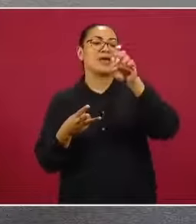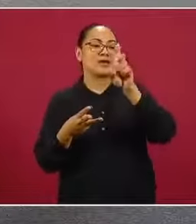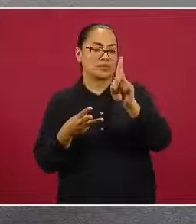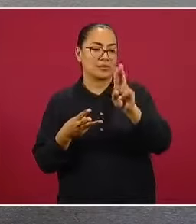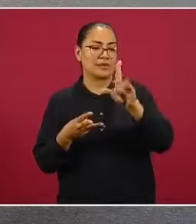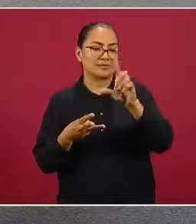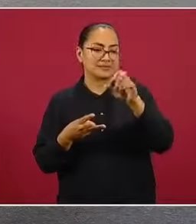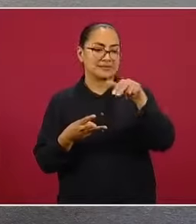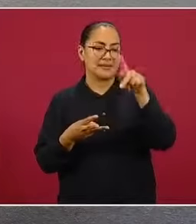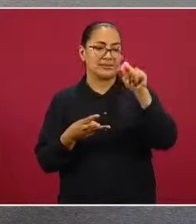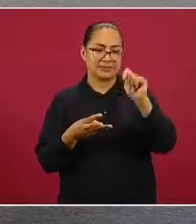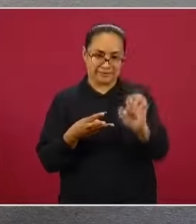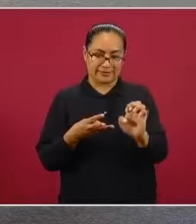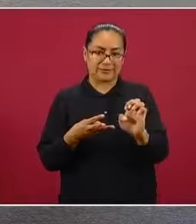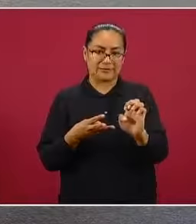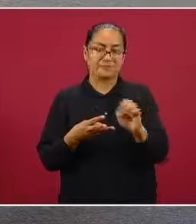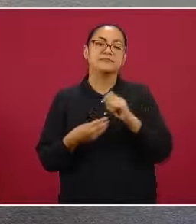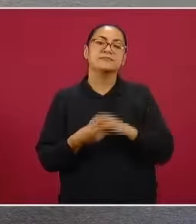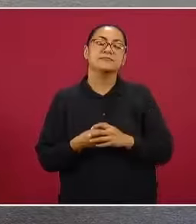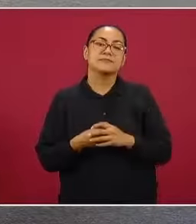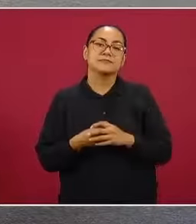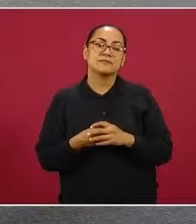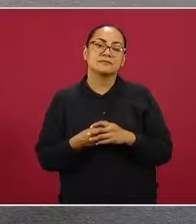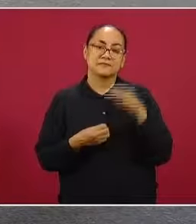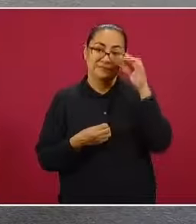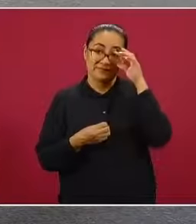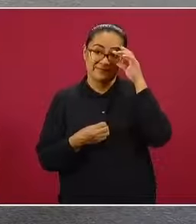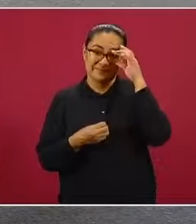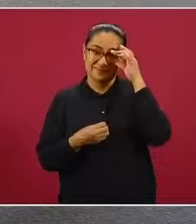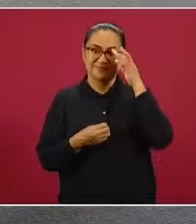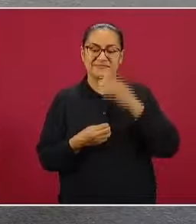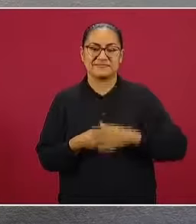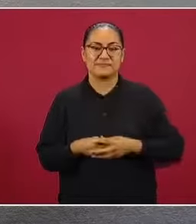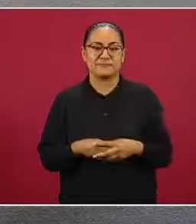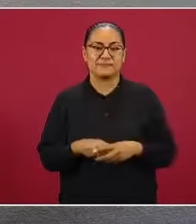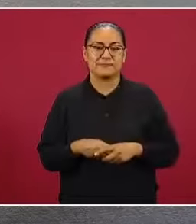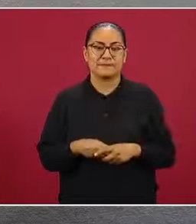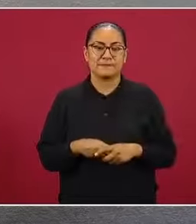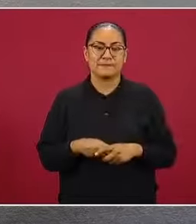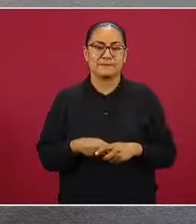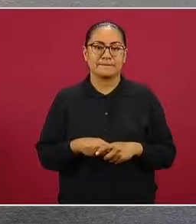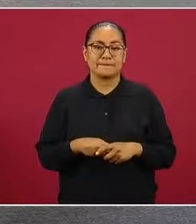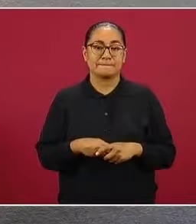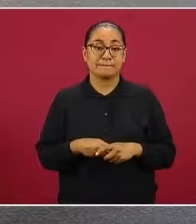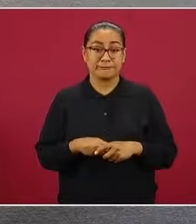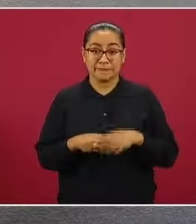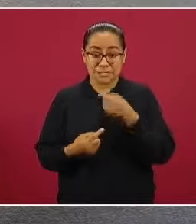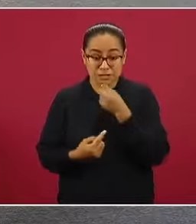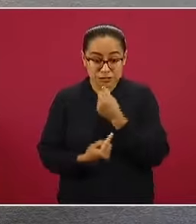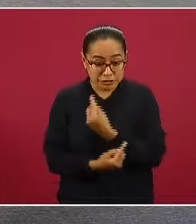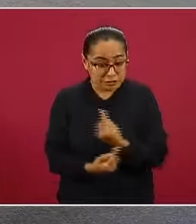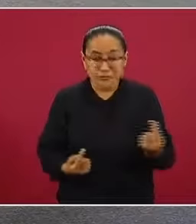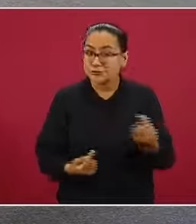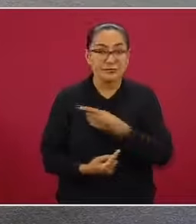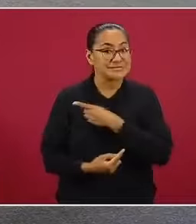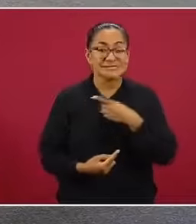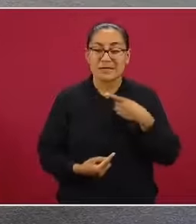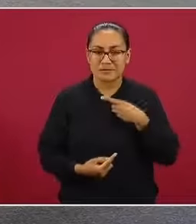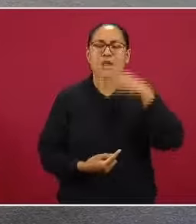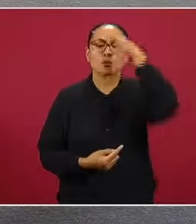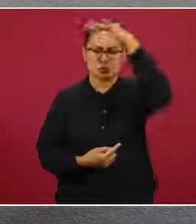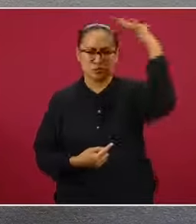Ahora se va a hablar, se va a alertar para que los niños no consuman edulcorantes. ¿Y por qué los adultos no? Sí,